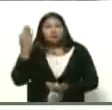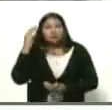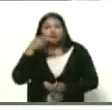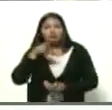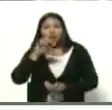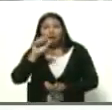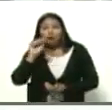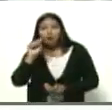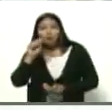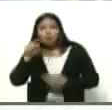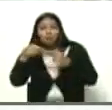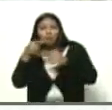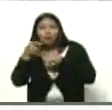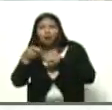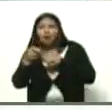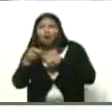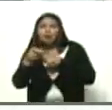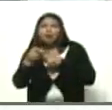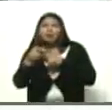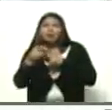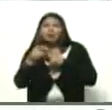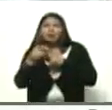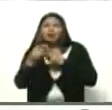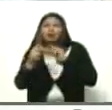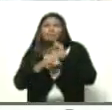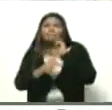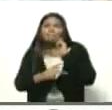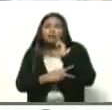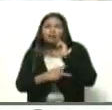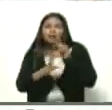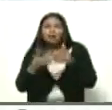después desembocaba en Parque del Este, algo así. Lo